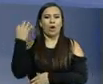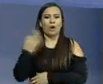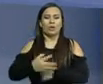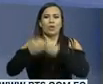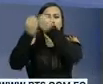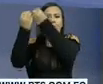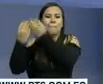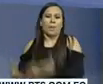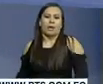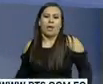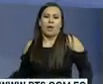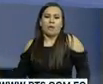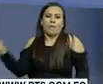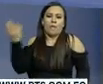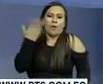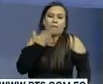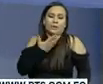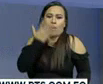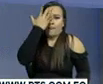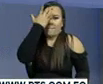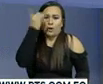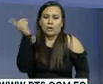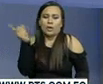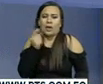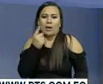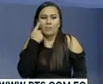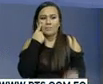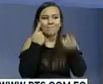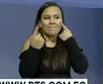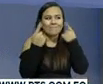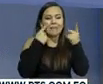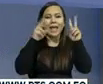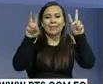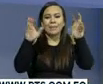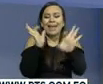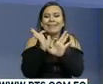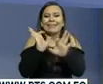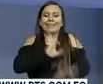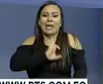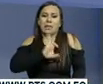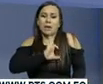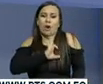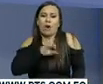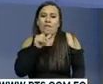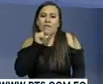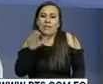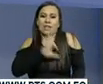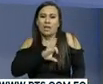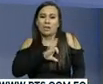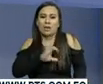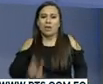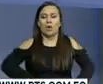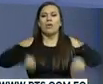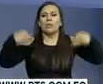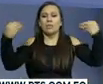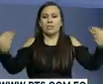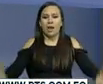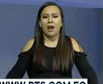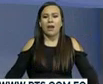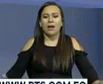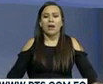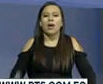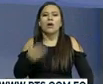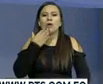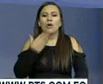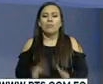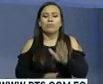cayo lara la información porque no previeron aspectos técnicos que debían dar a los que cuatro eran las certezas de cómo vive el